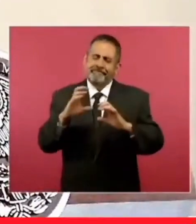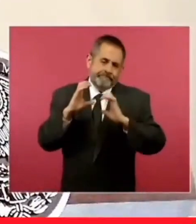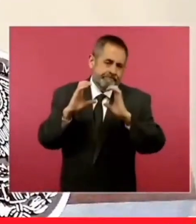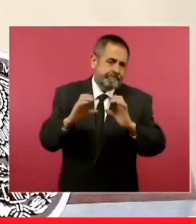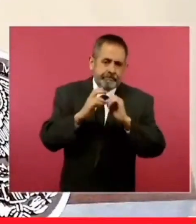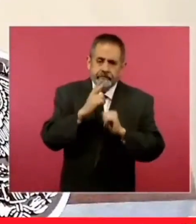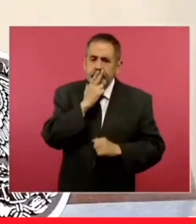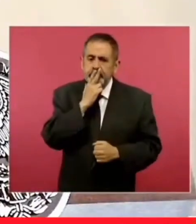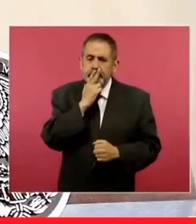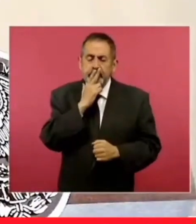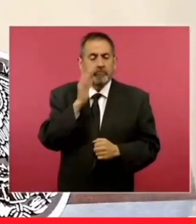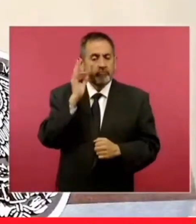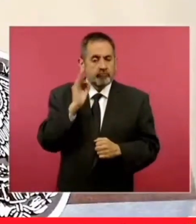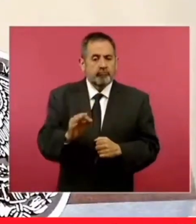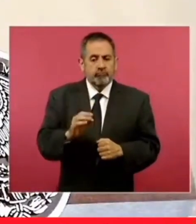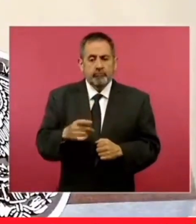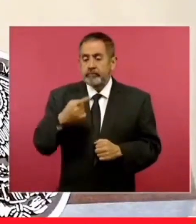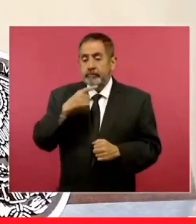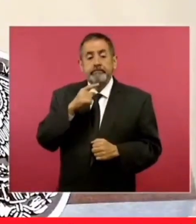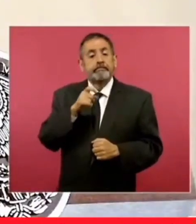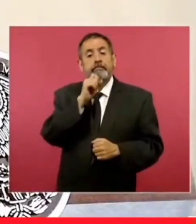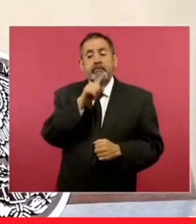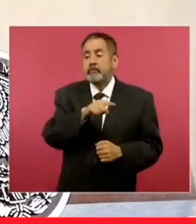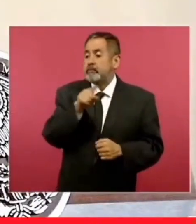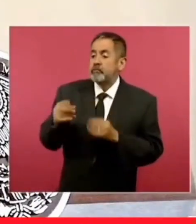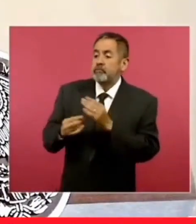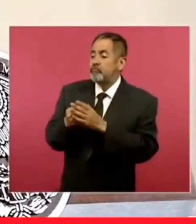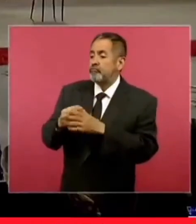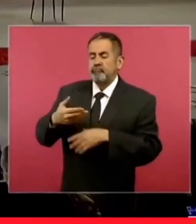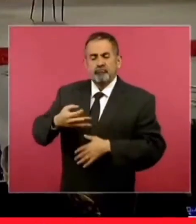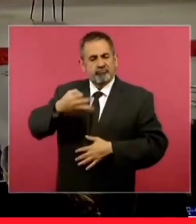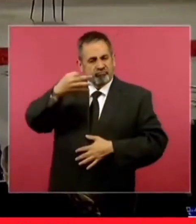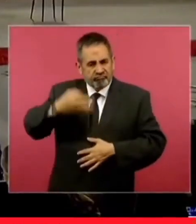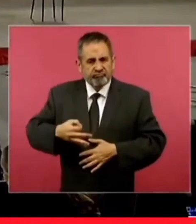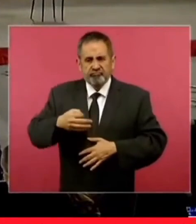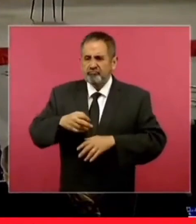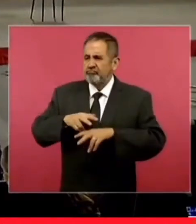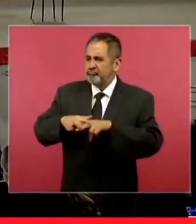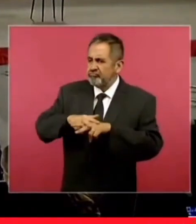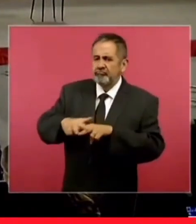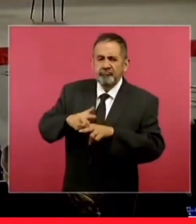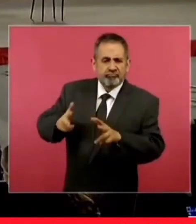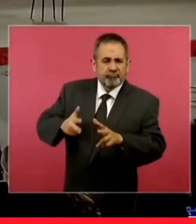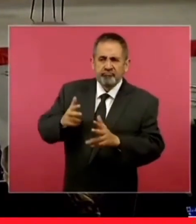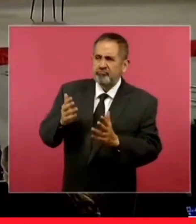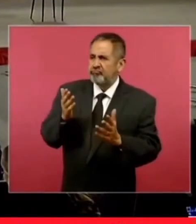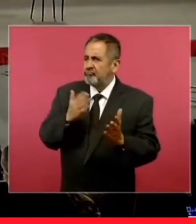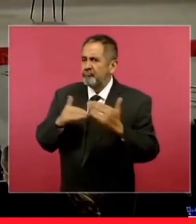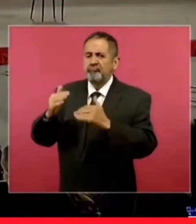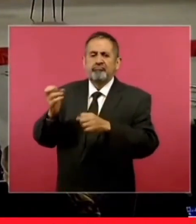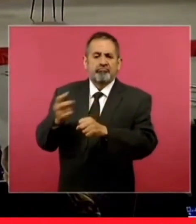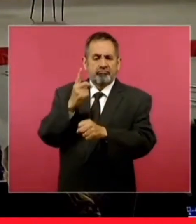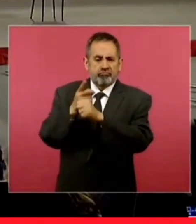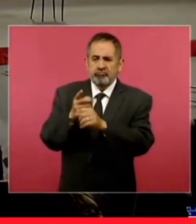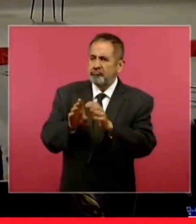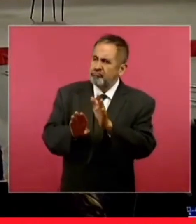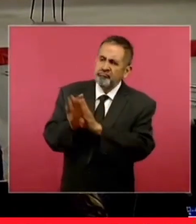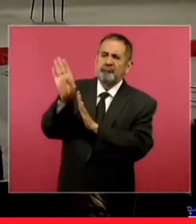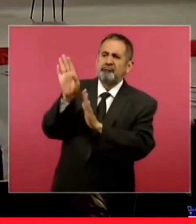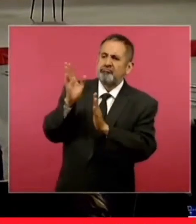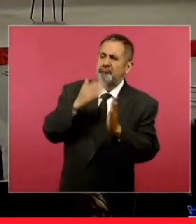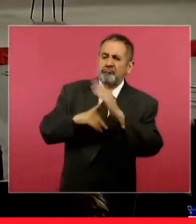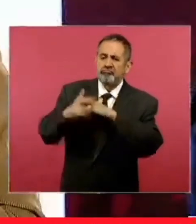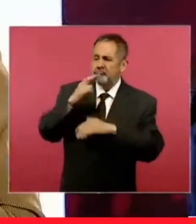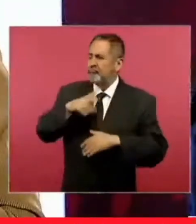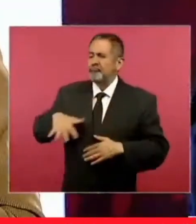que reivindique la dignidad y las oportunidades de desarrollo, las oportunidades de bienestar